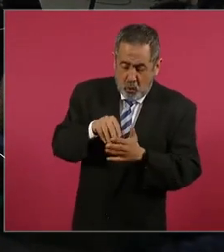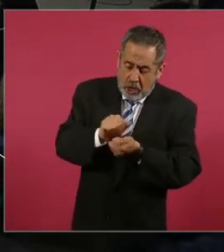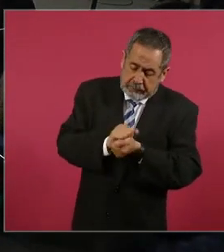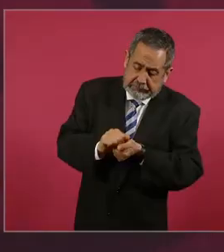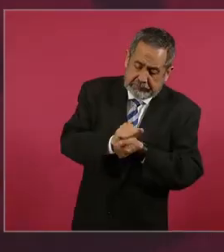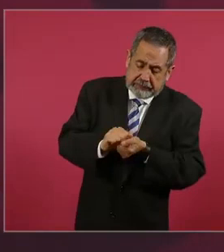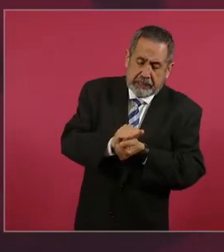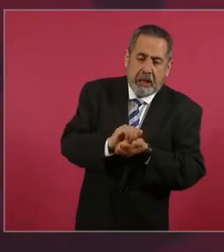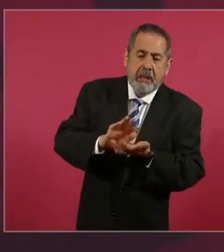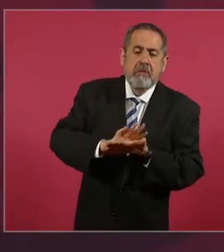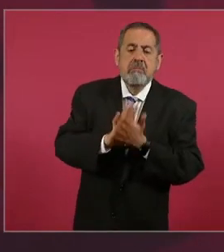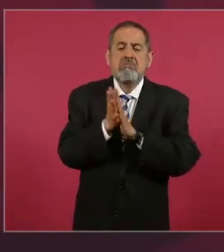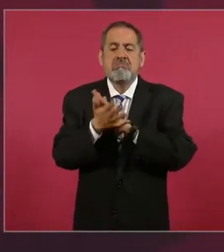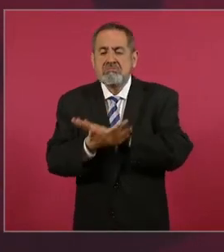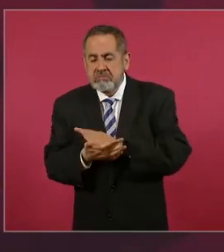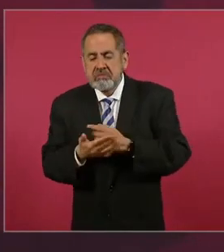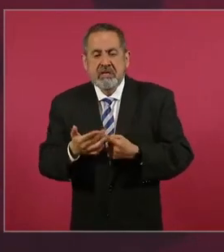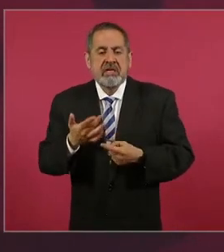materia prima.